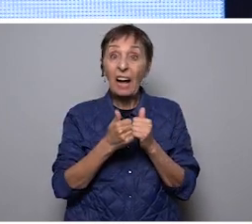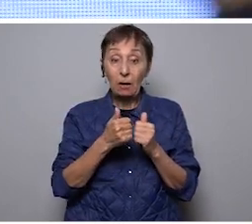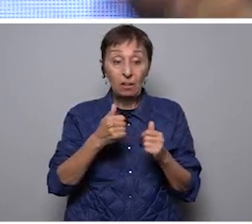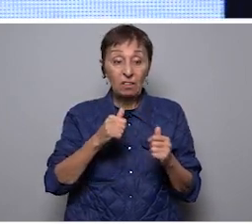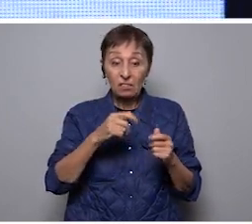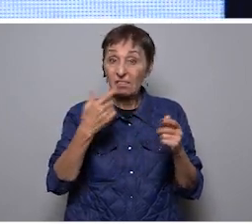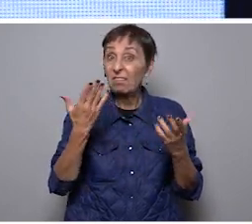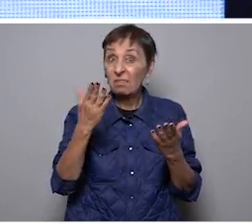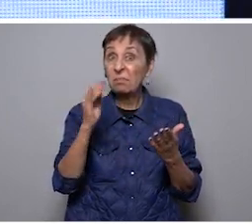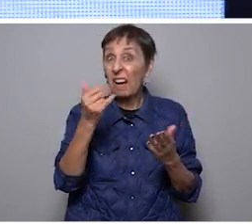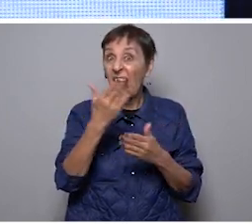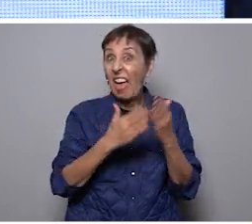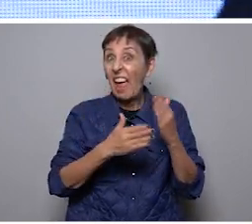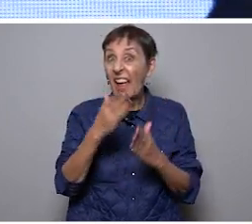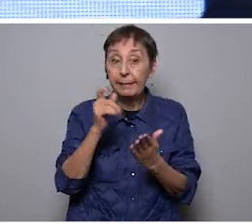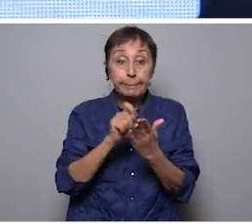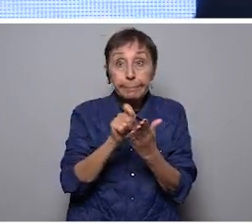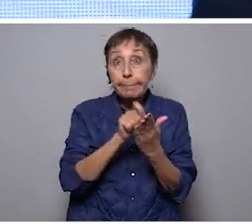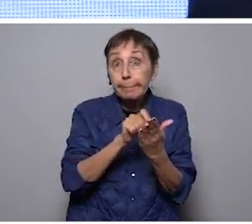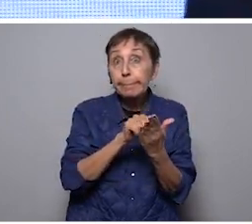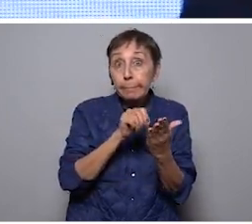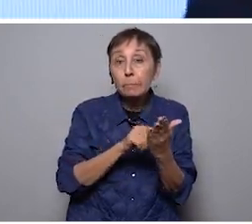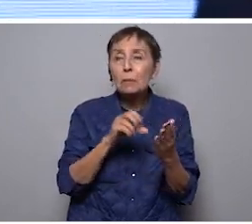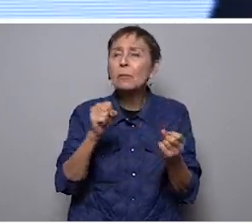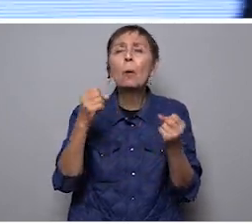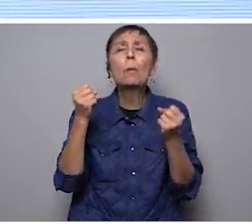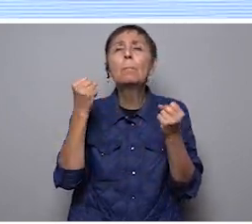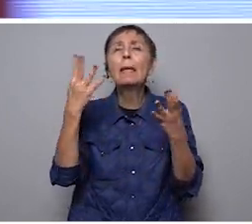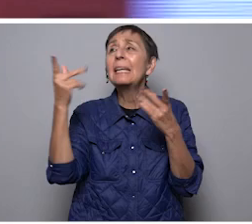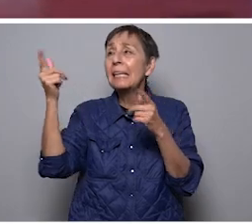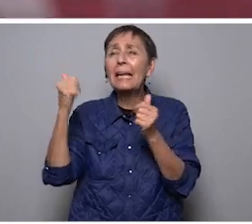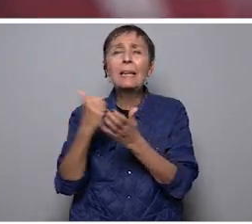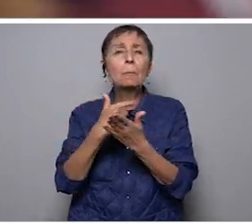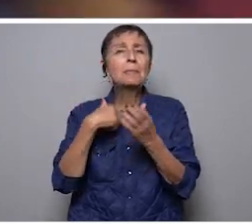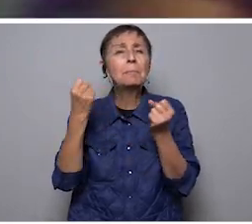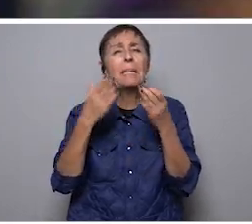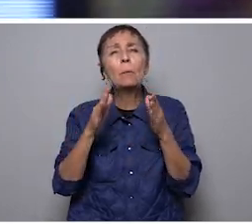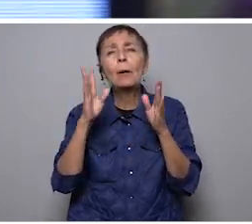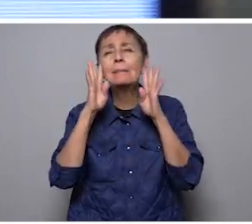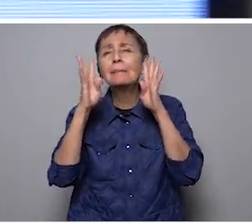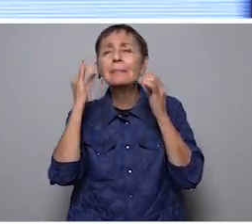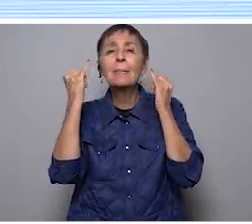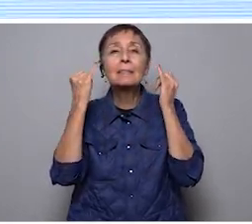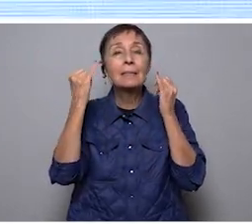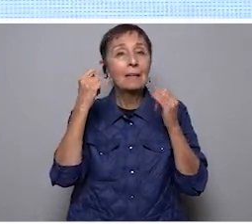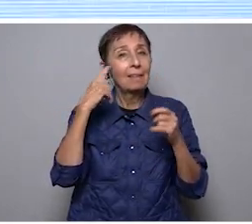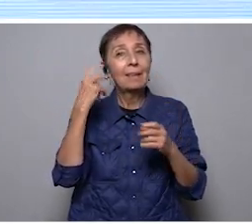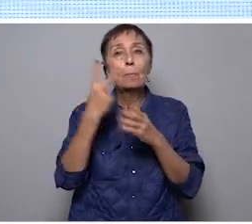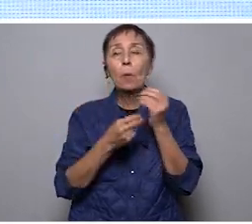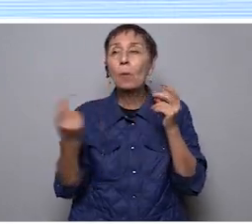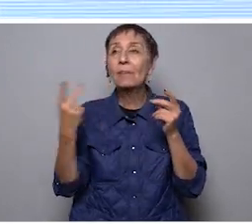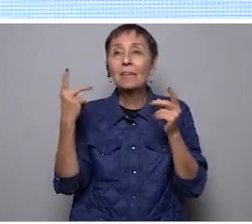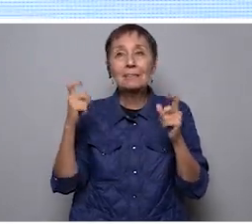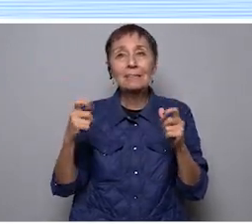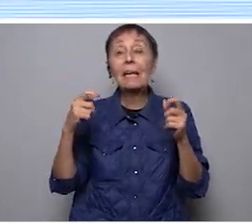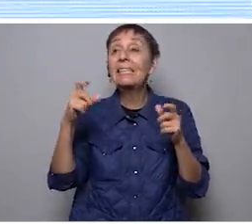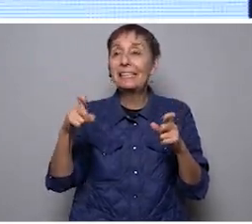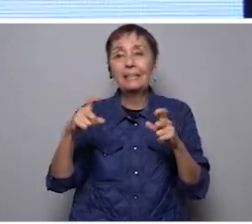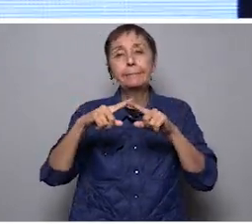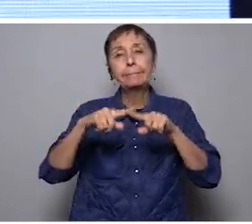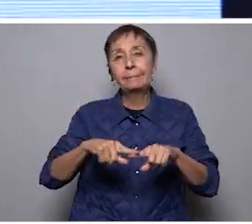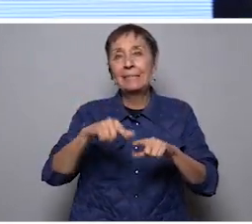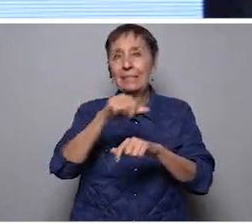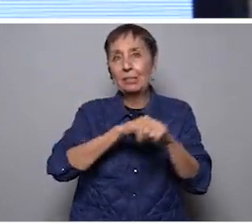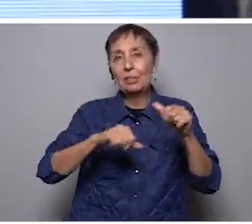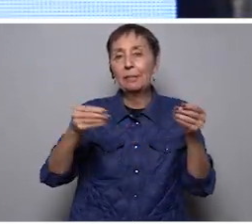generar Muchas gracias elab Sí bueno Yo creo que ambos nos necesitamos ya sí nos necesitamos y pues en